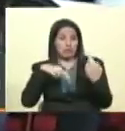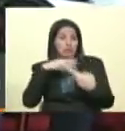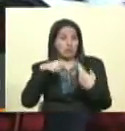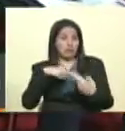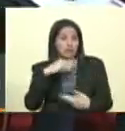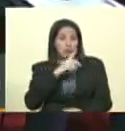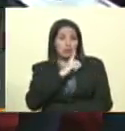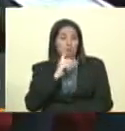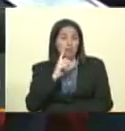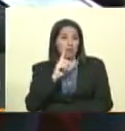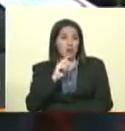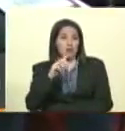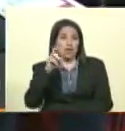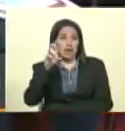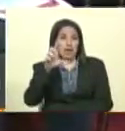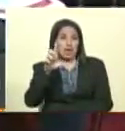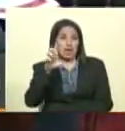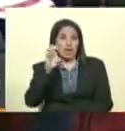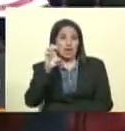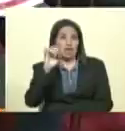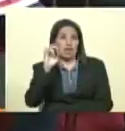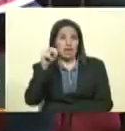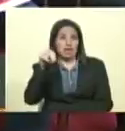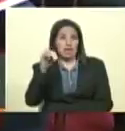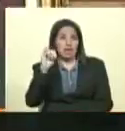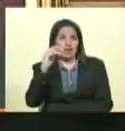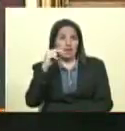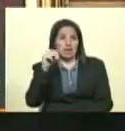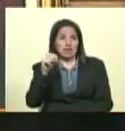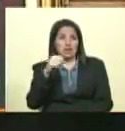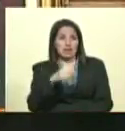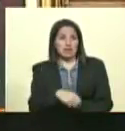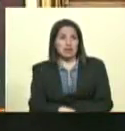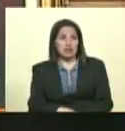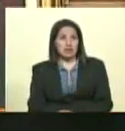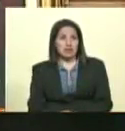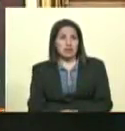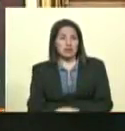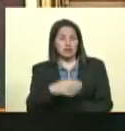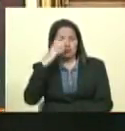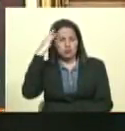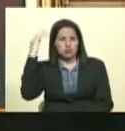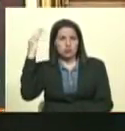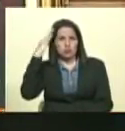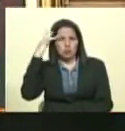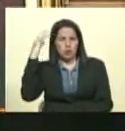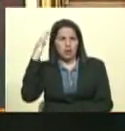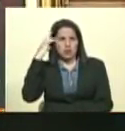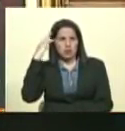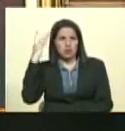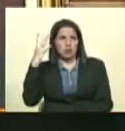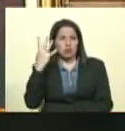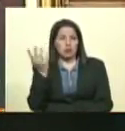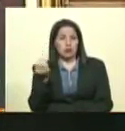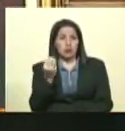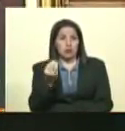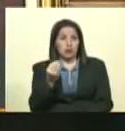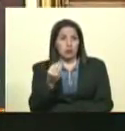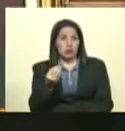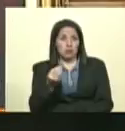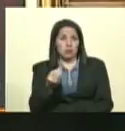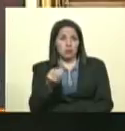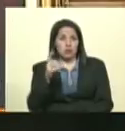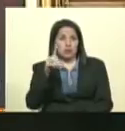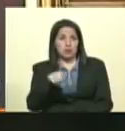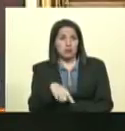Lenin. Vamos a reivindicar sus ideas, sus sueños, su utopía, su obra. Y vamos a reivindicar